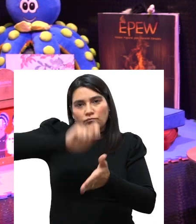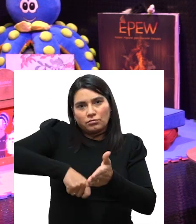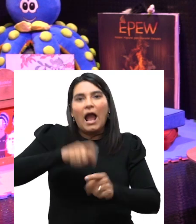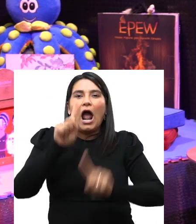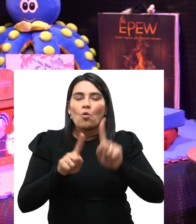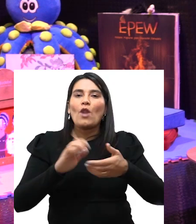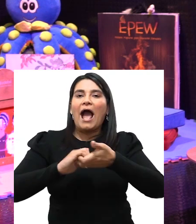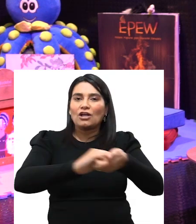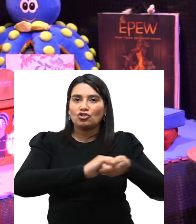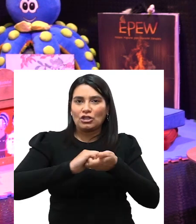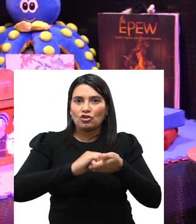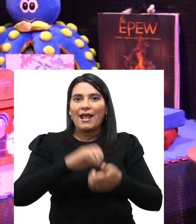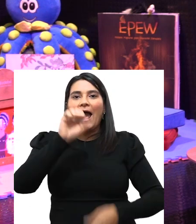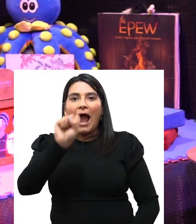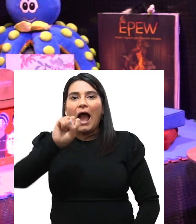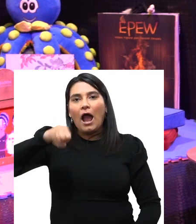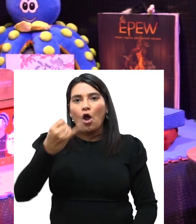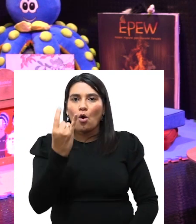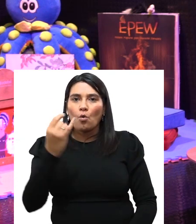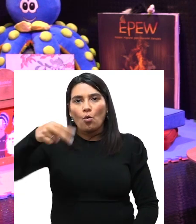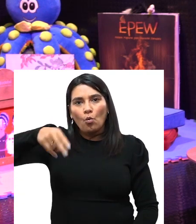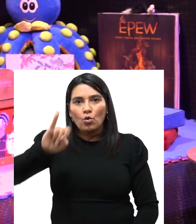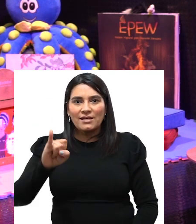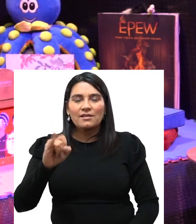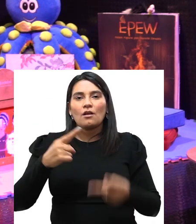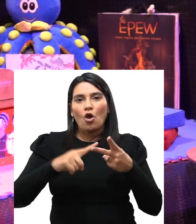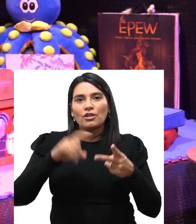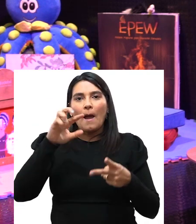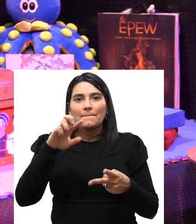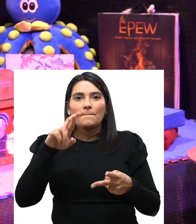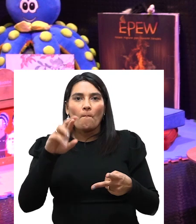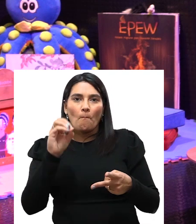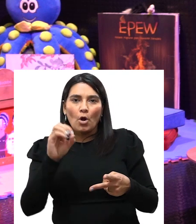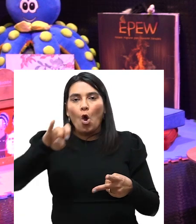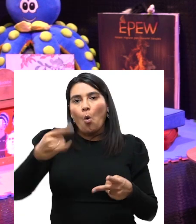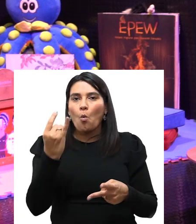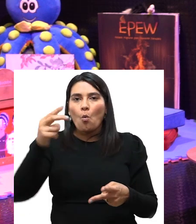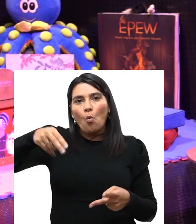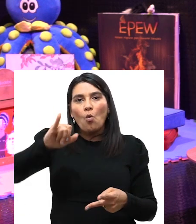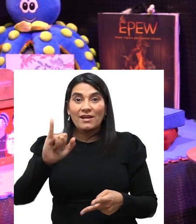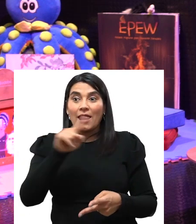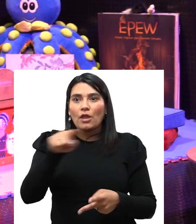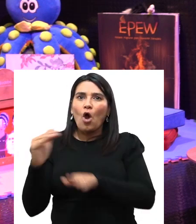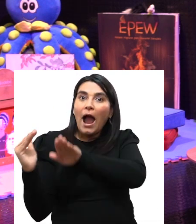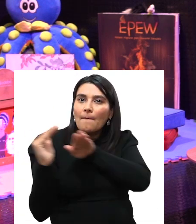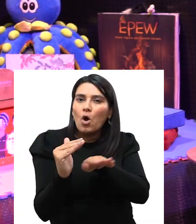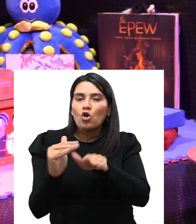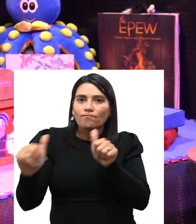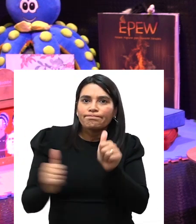asociaciones, a Junji y a Projunji. Fue en gran medida gracias al apoyo de las asociaciones gremiales que el